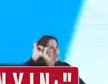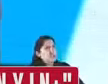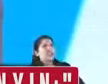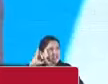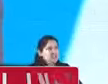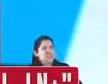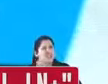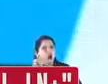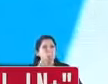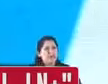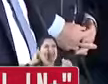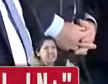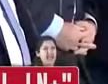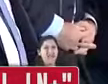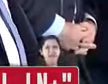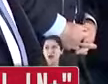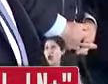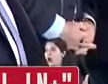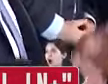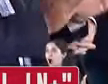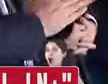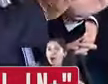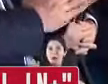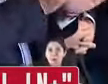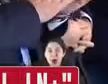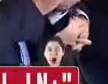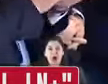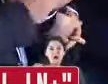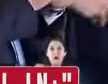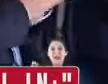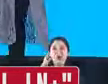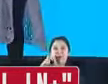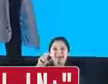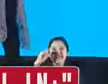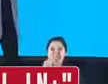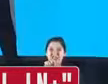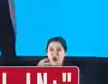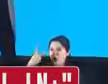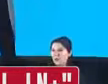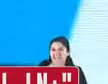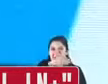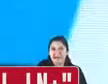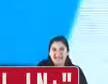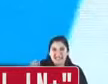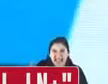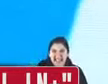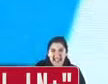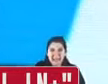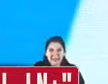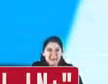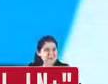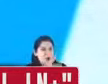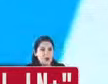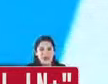amigo lo llevaste a pichetto de vicepresidente que fue presidente del bloque durante los doce años y medio de peronismo